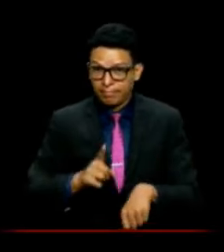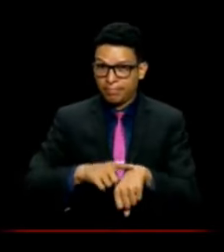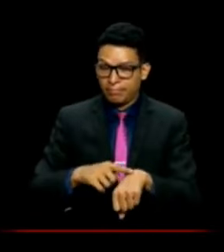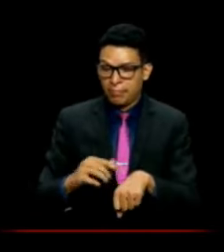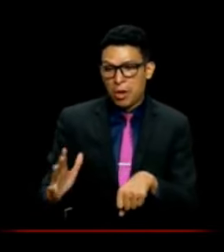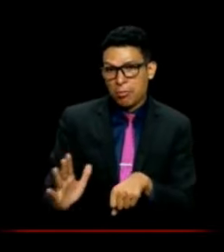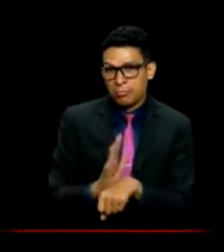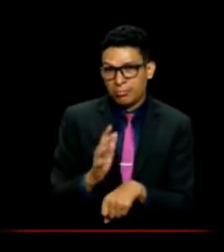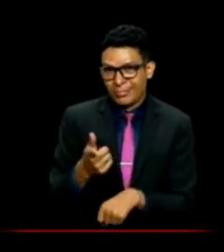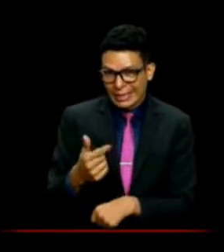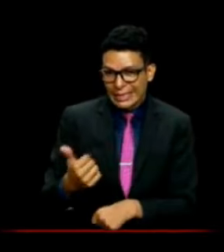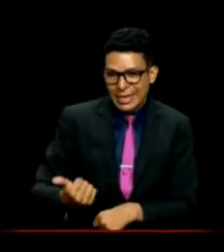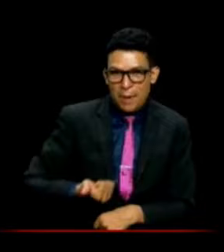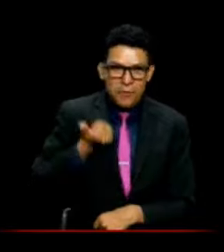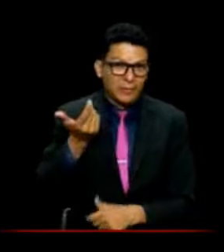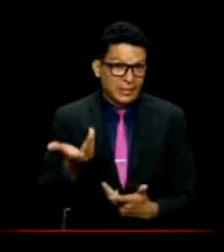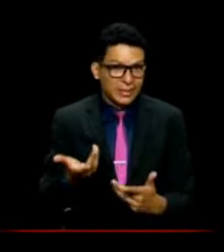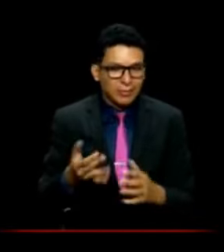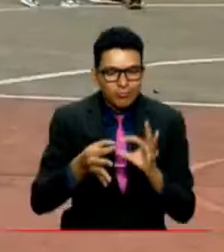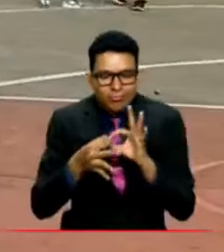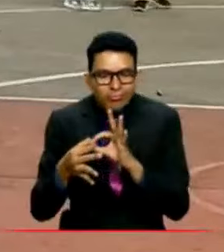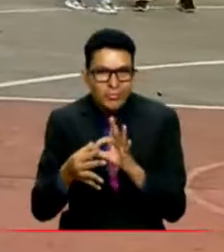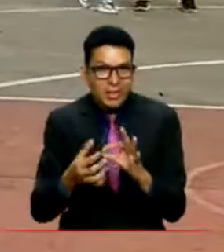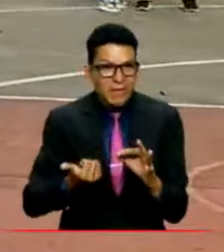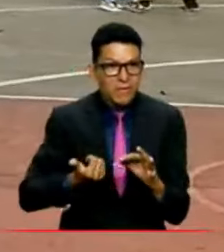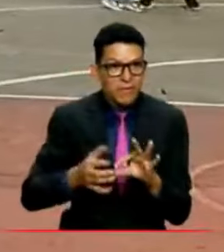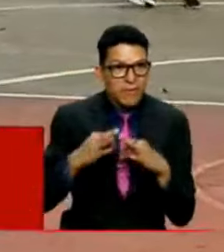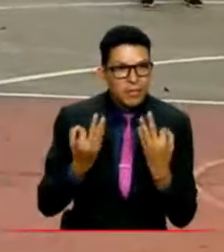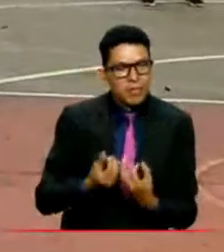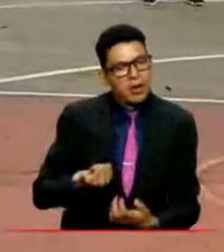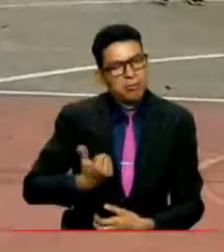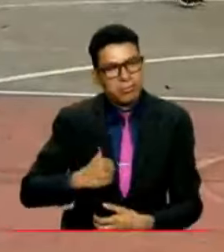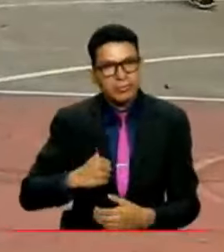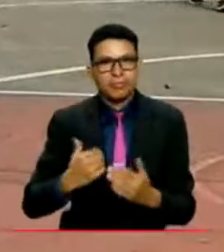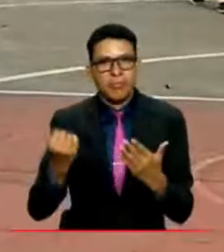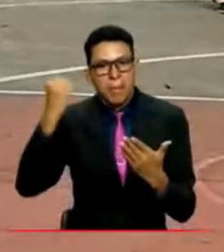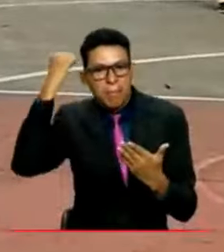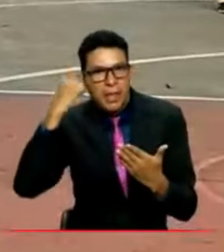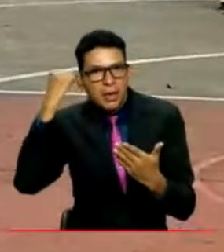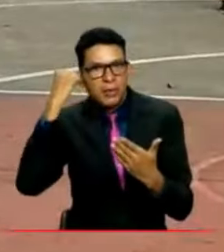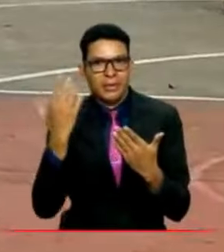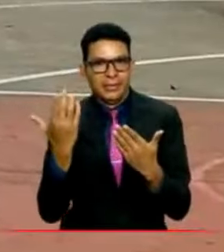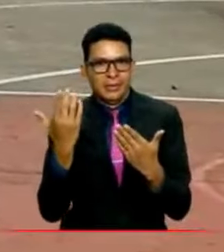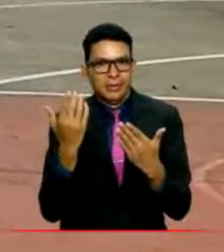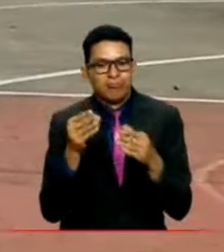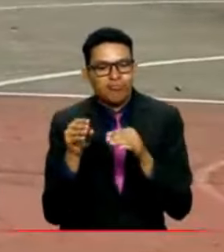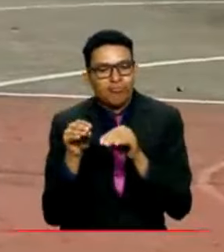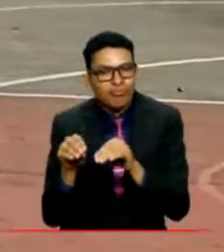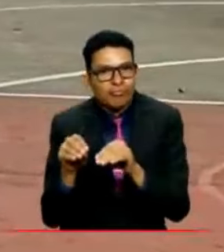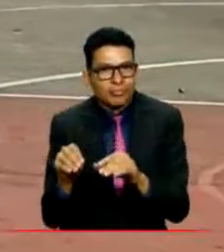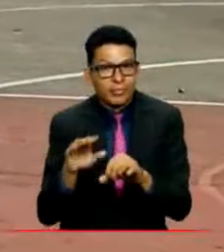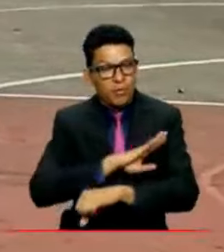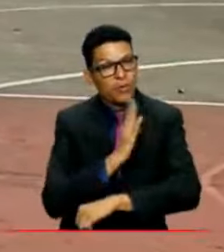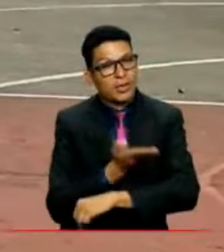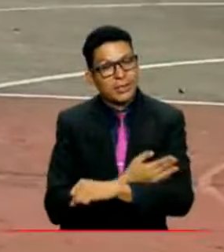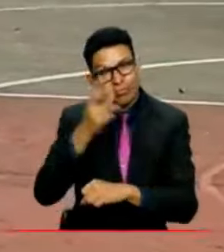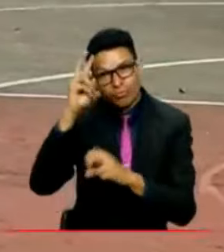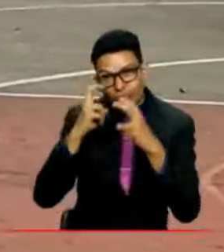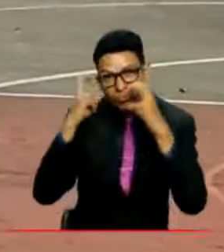unión familiar, pero aprovechando todos los temas y contenidos pedagógicos y didácticos que se pueden fortalecer el conocimiento de